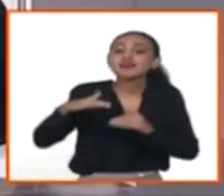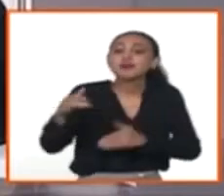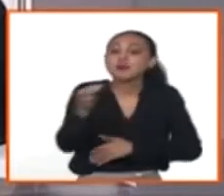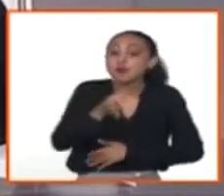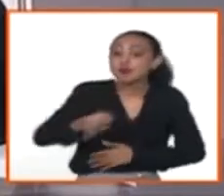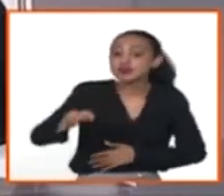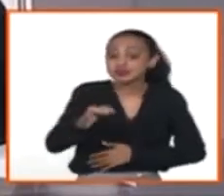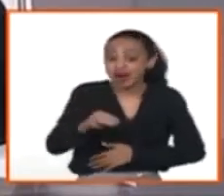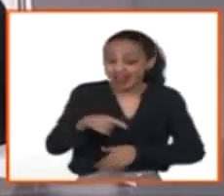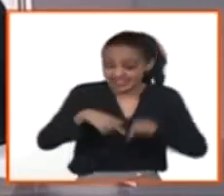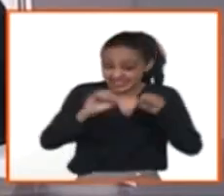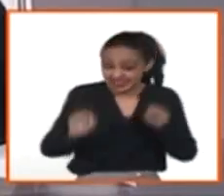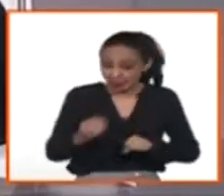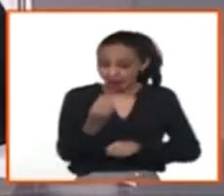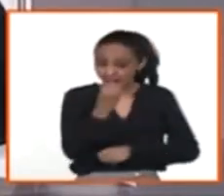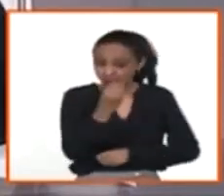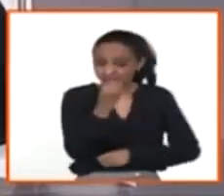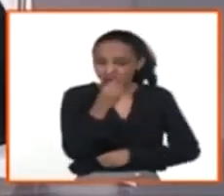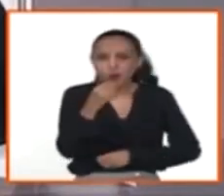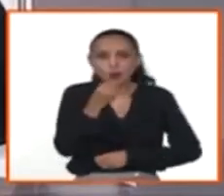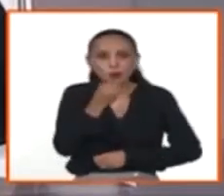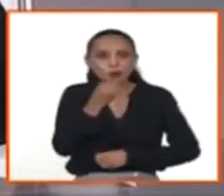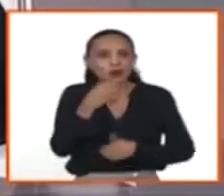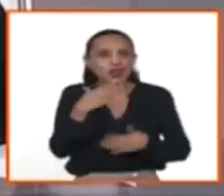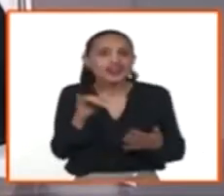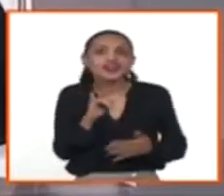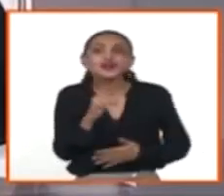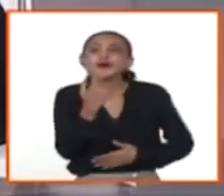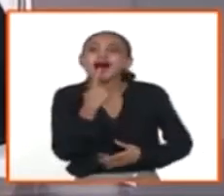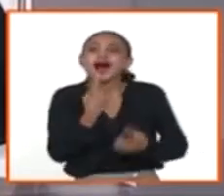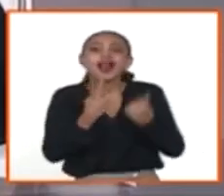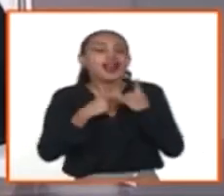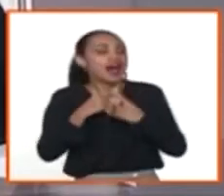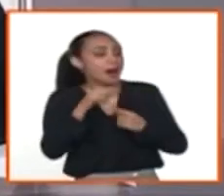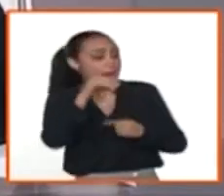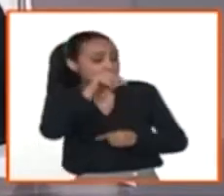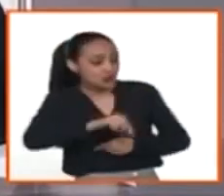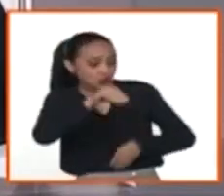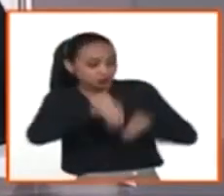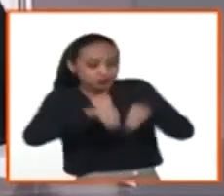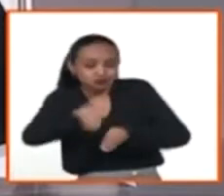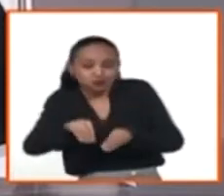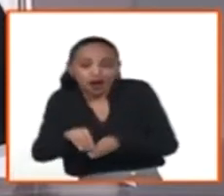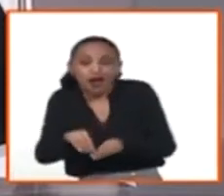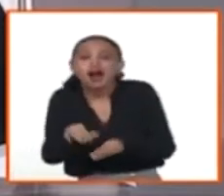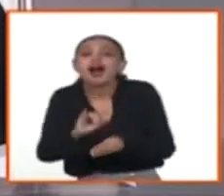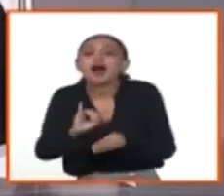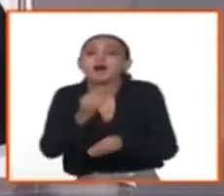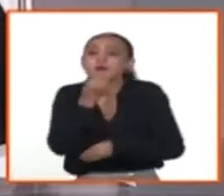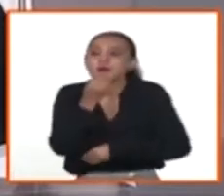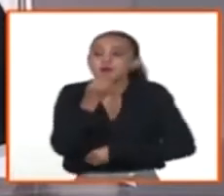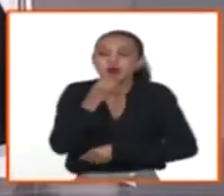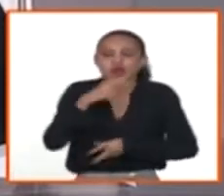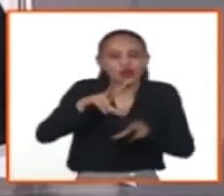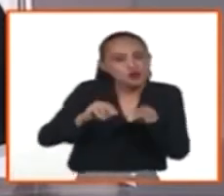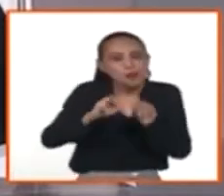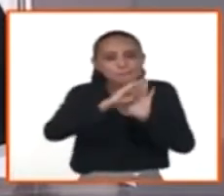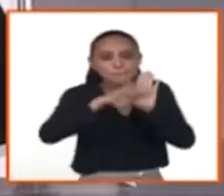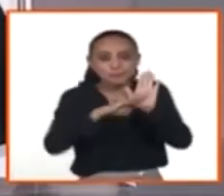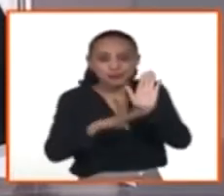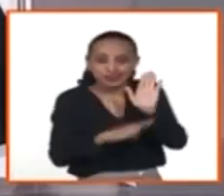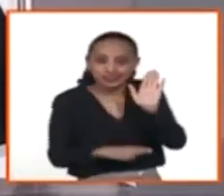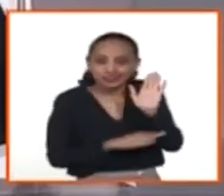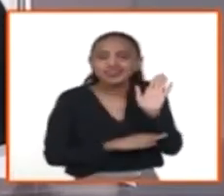alimentarios logren estar propiciando estímulos a aquellos productores que también adopten estas estrategias, medidas, esta